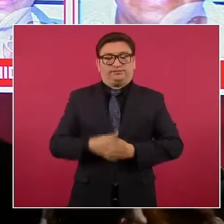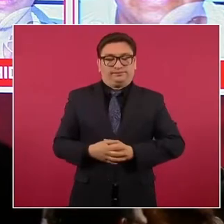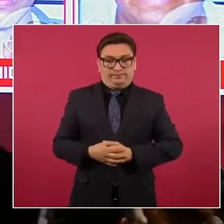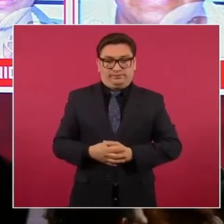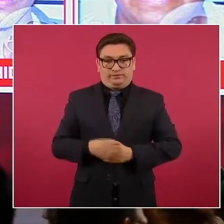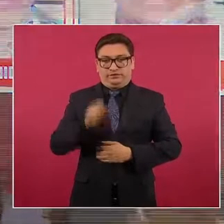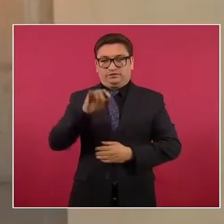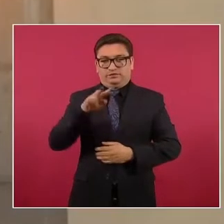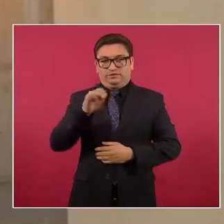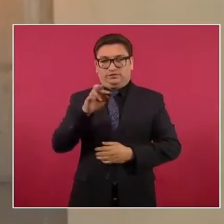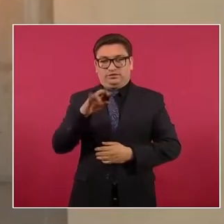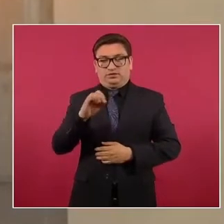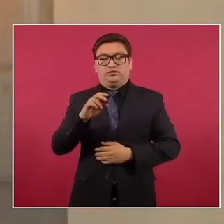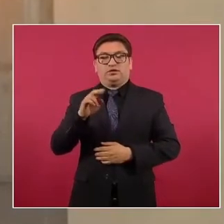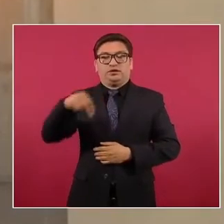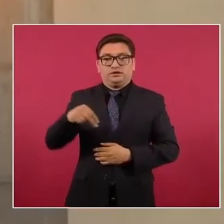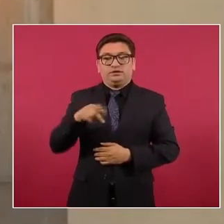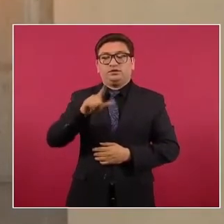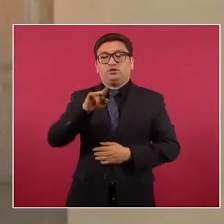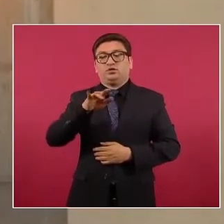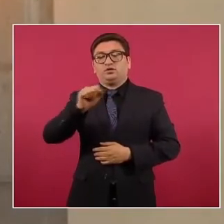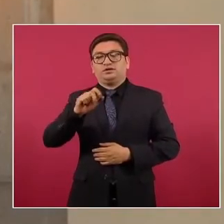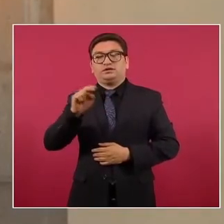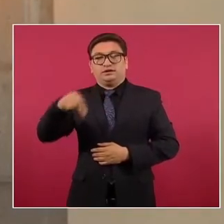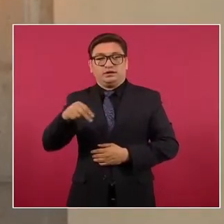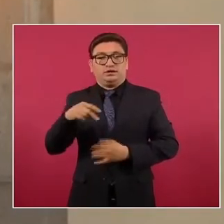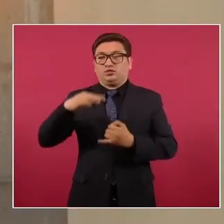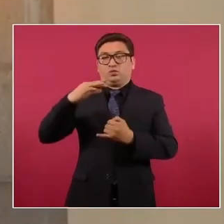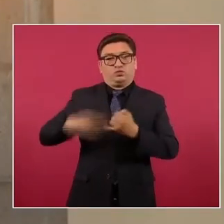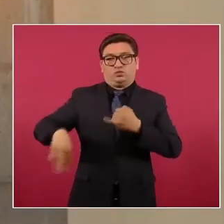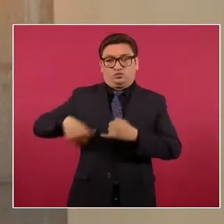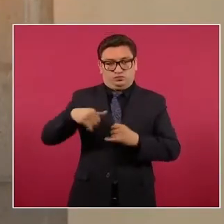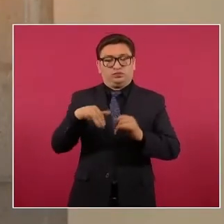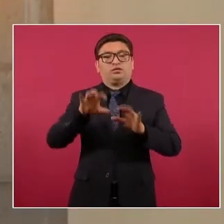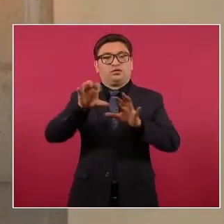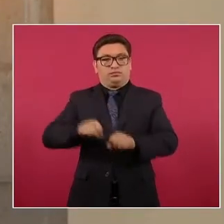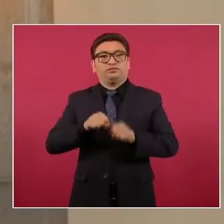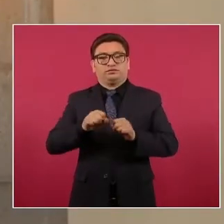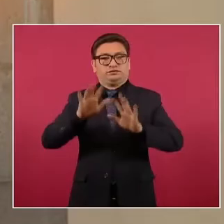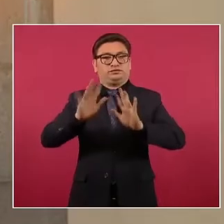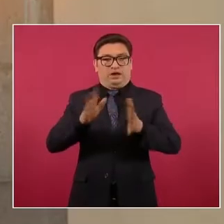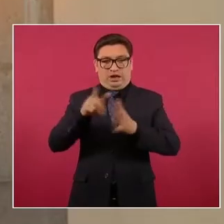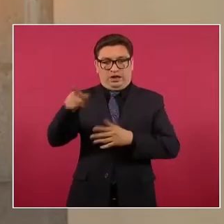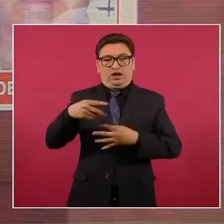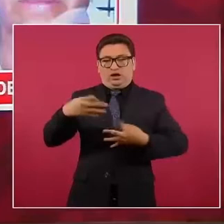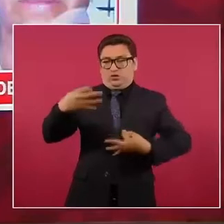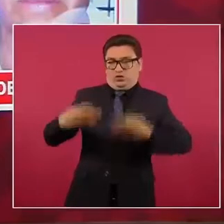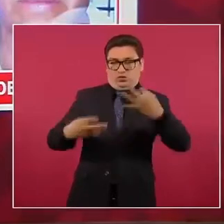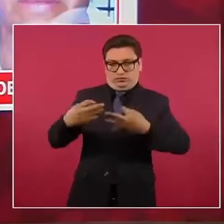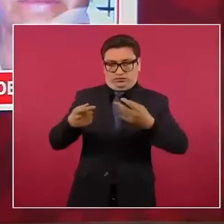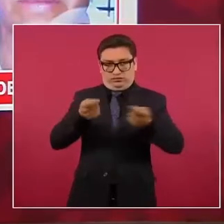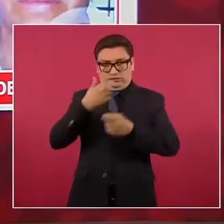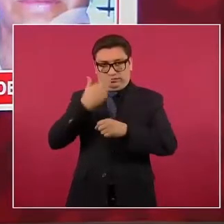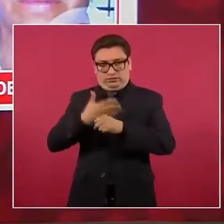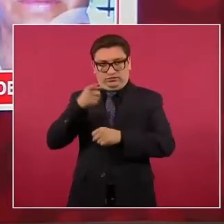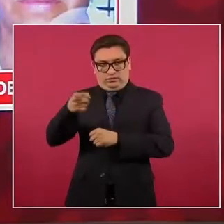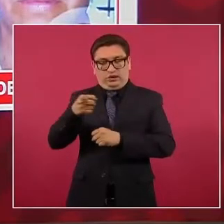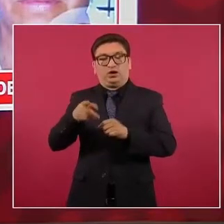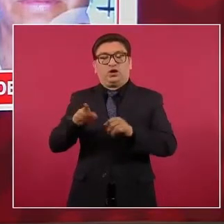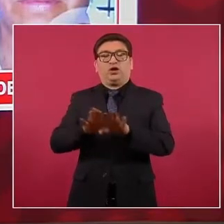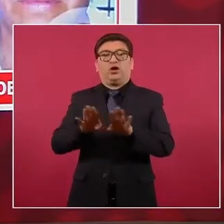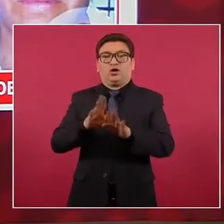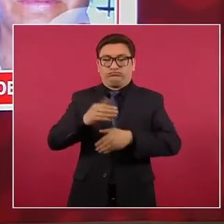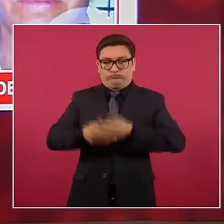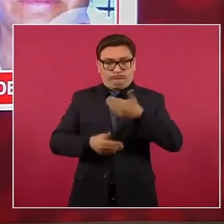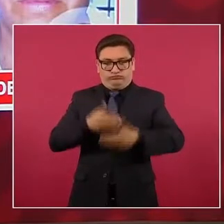Silverio N. y Luis N. son los últimos. Ya se solicitó al juez de control su vinculación